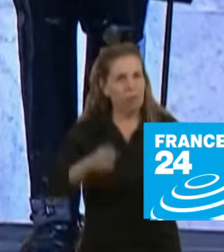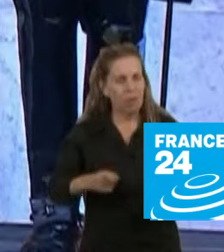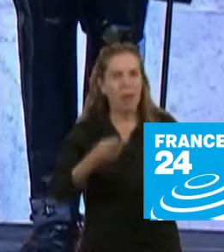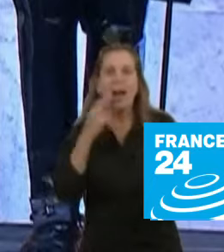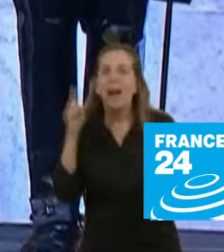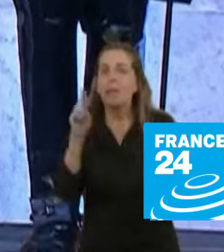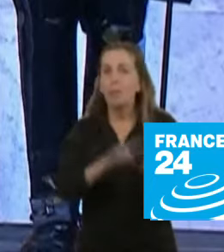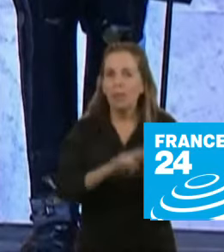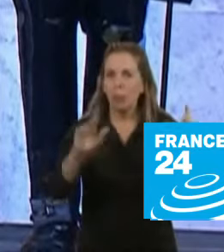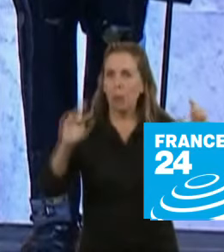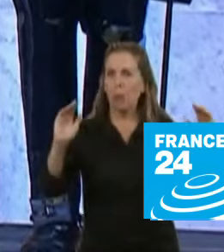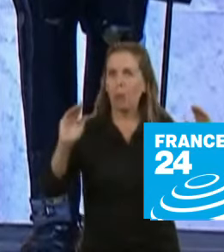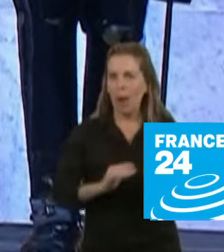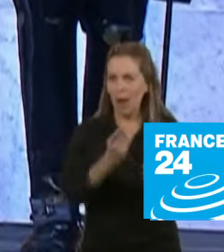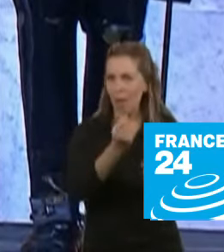impuestos, empezando...